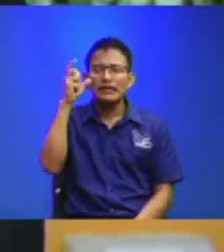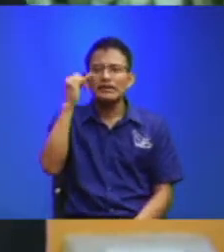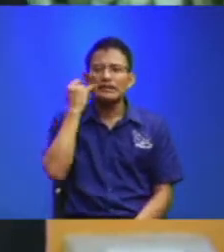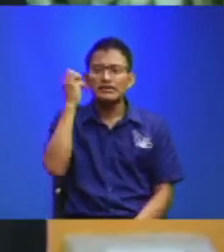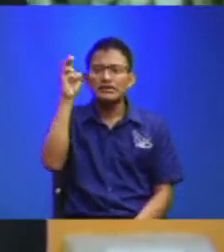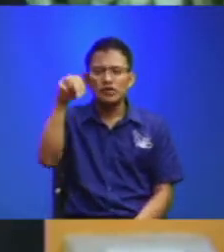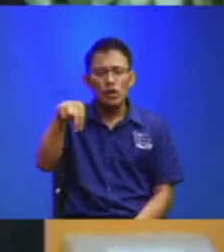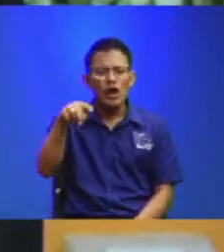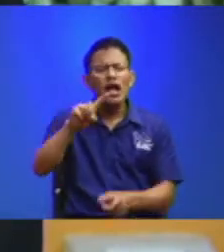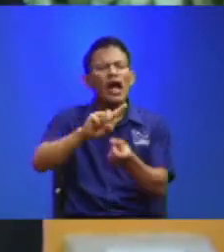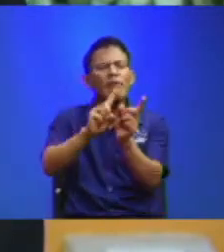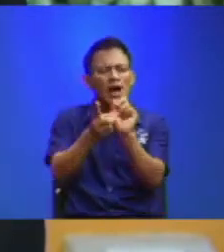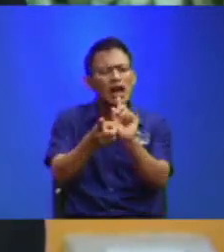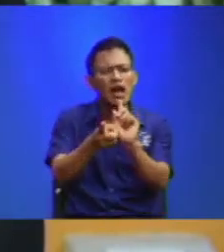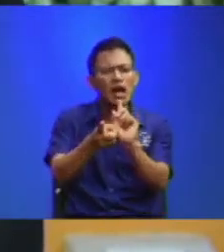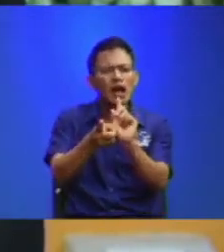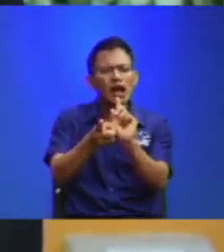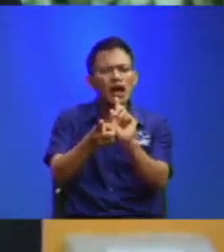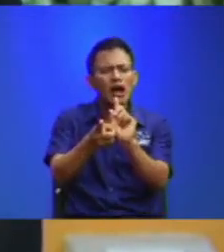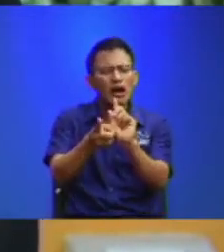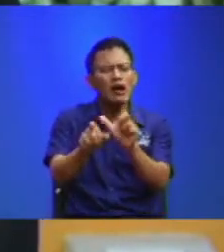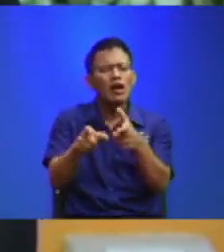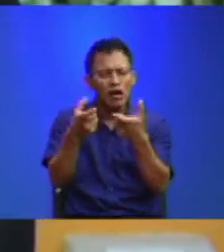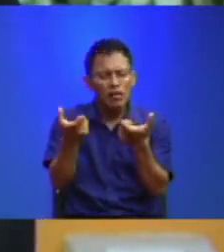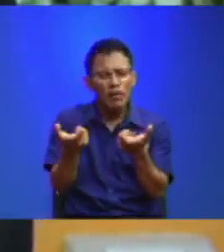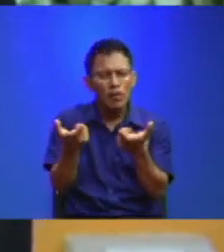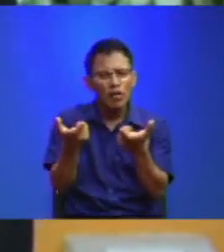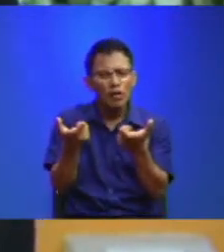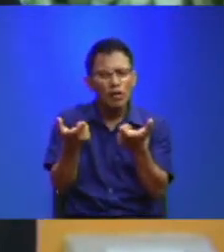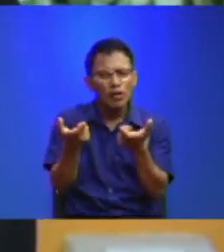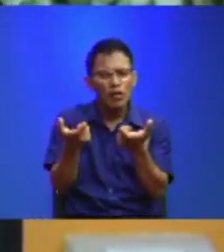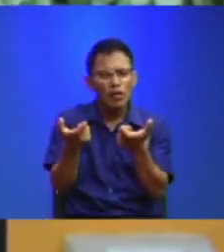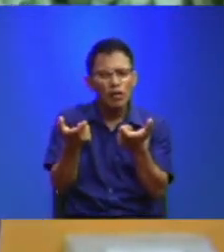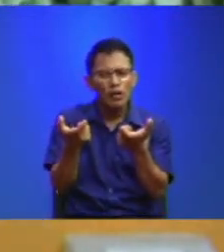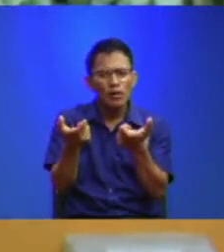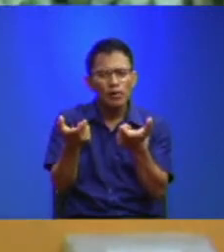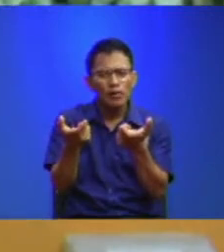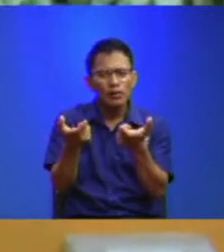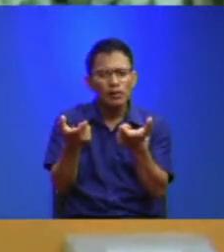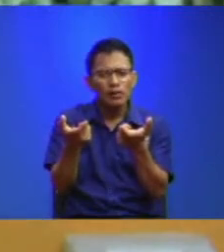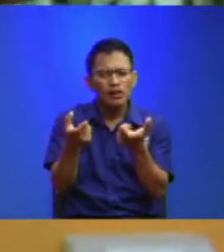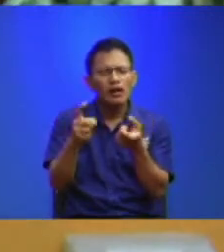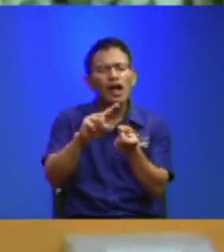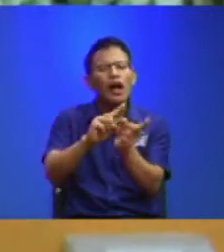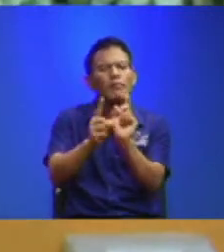Sí, me entenderá, ¿verdad? Como no me contesta, por eso es que estoy. ¿De qué virtud